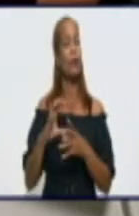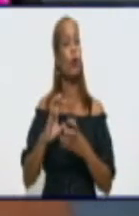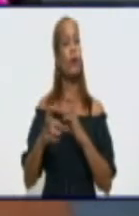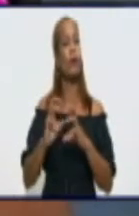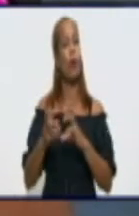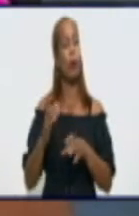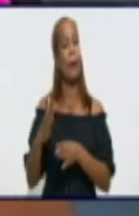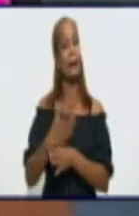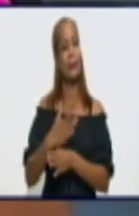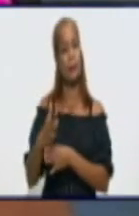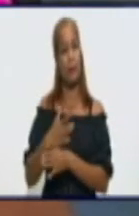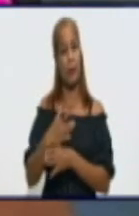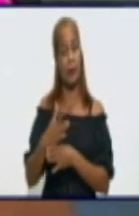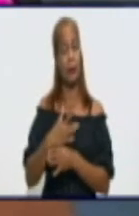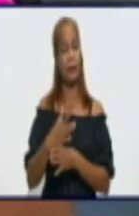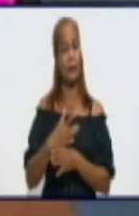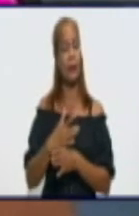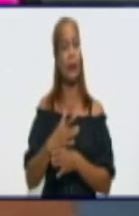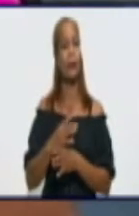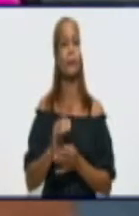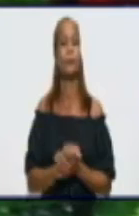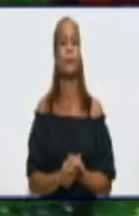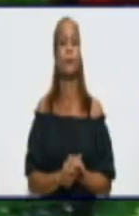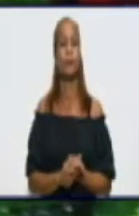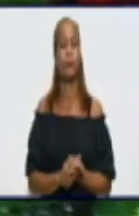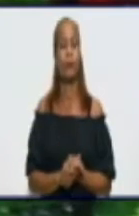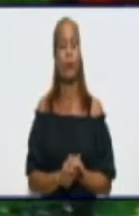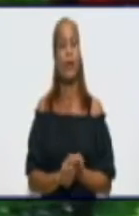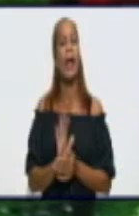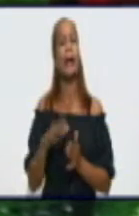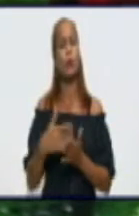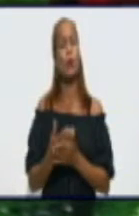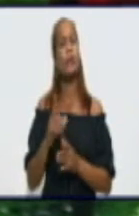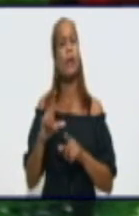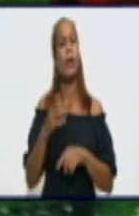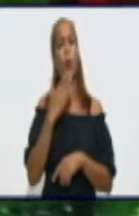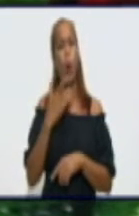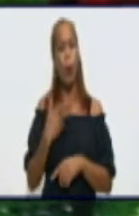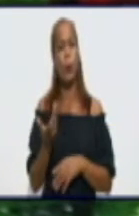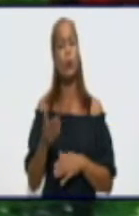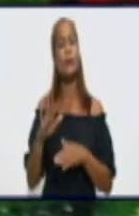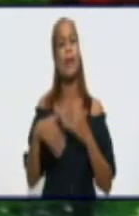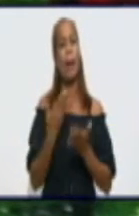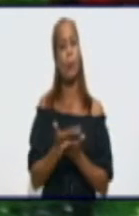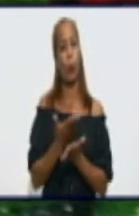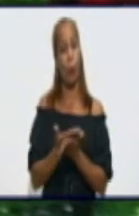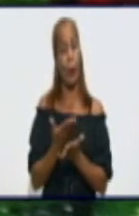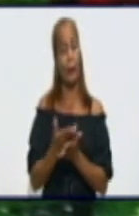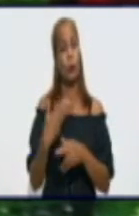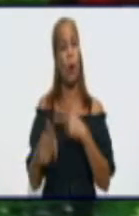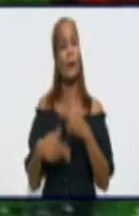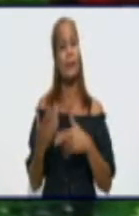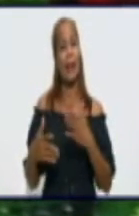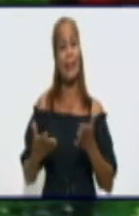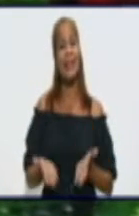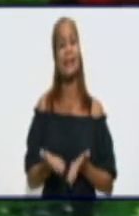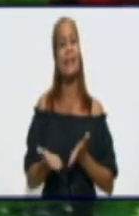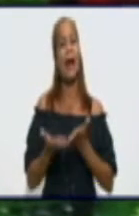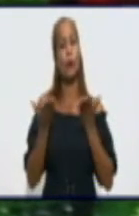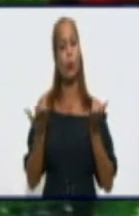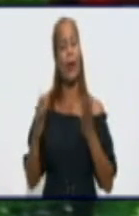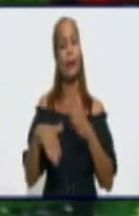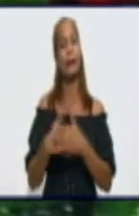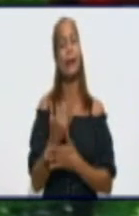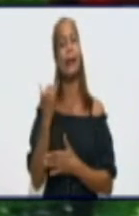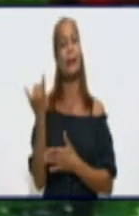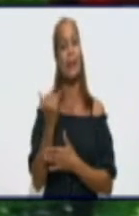del Día Internacional de la Familia. Magli, ¿cómo se ha propuesto la Federación de Mujeres Cubanas desarrollar este año el Día